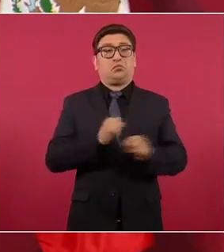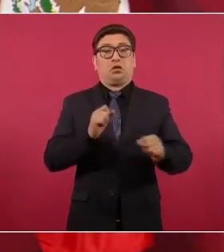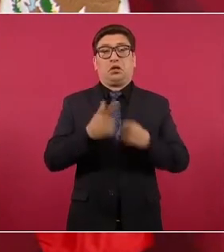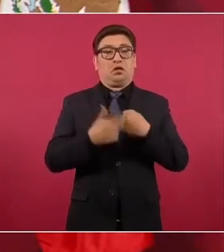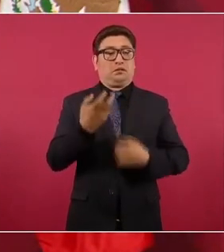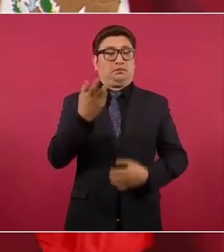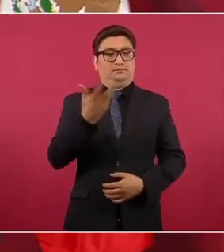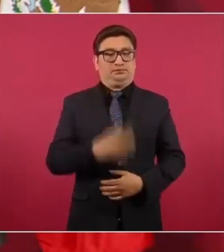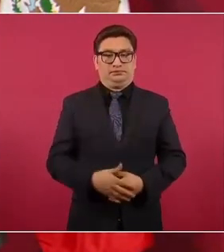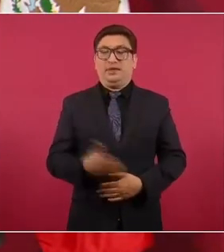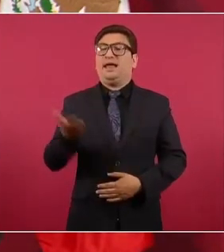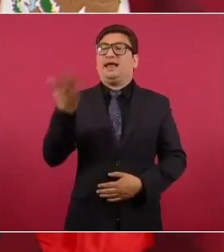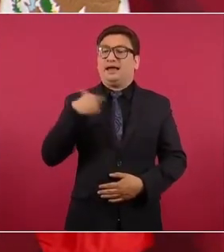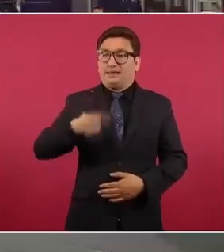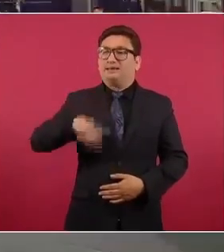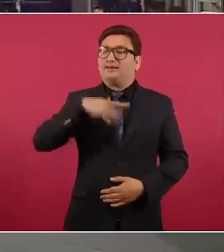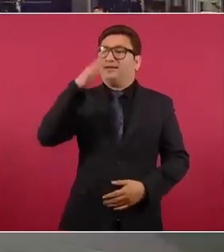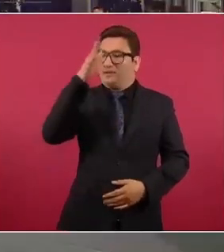Habíamos quedado,